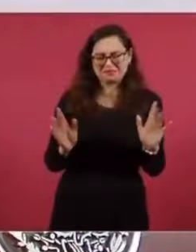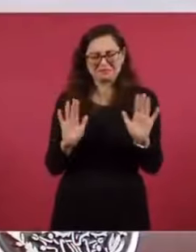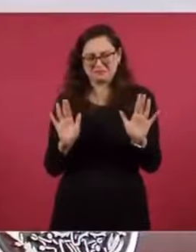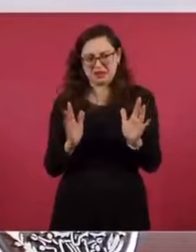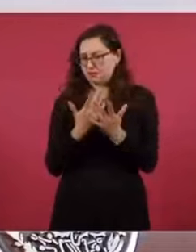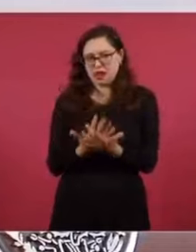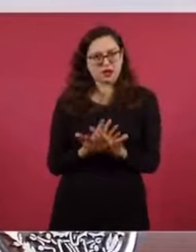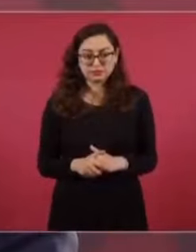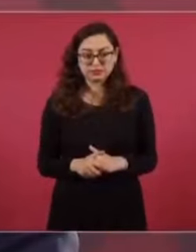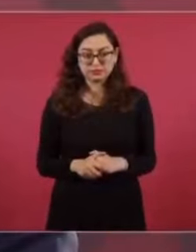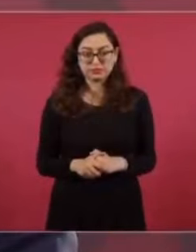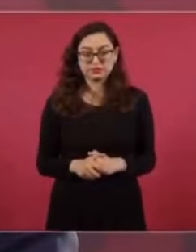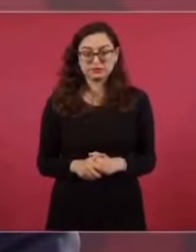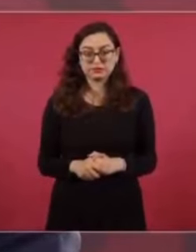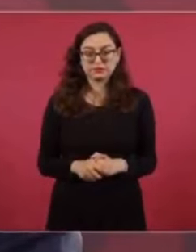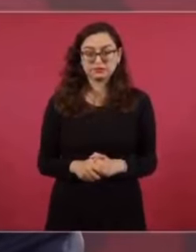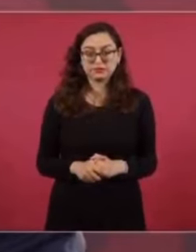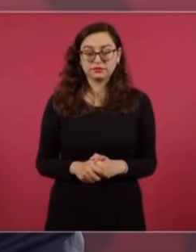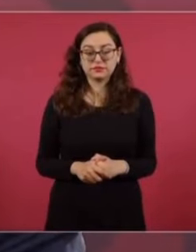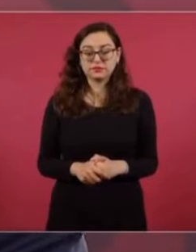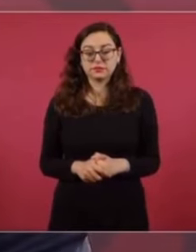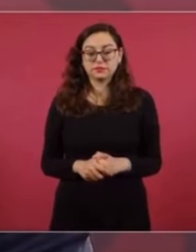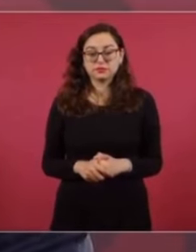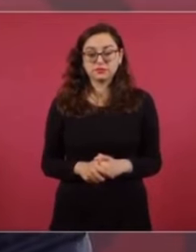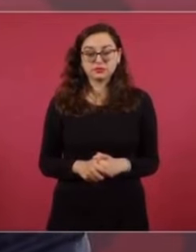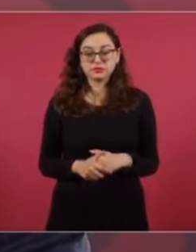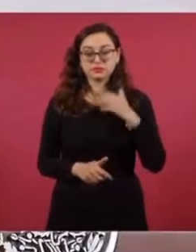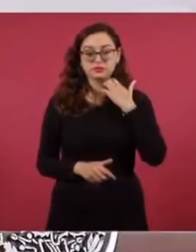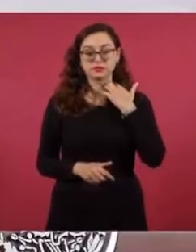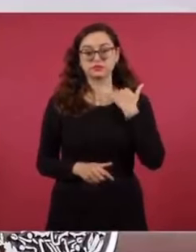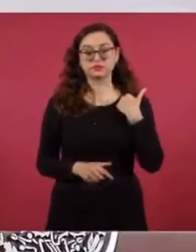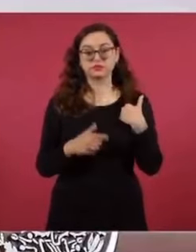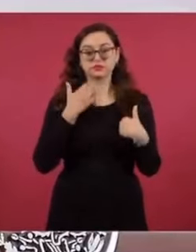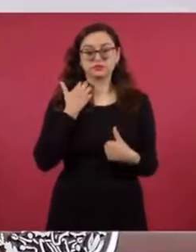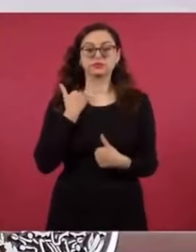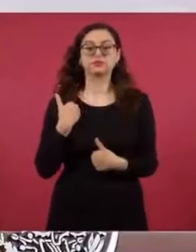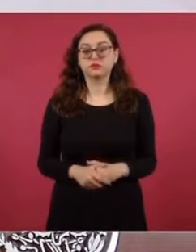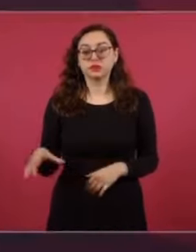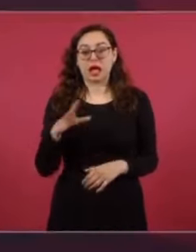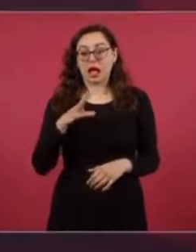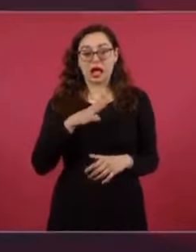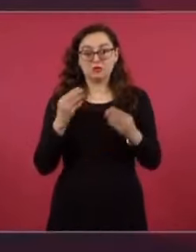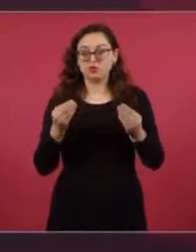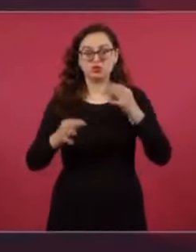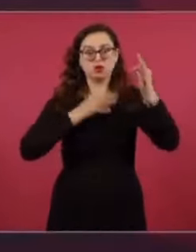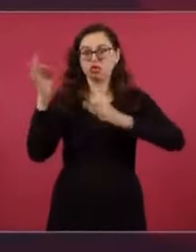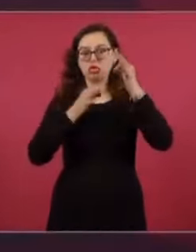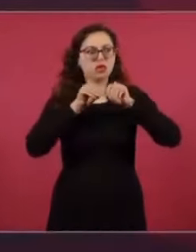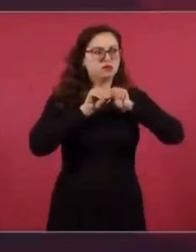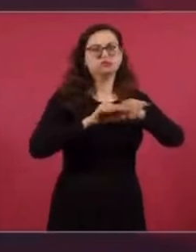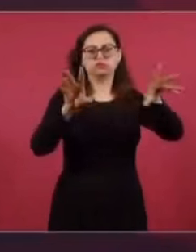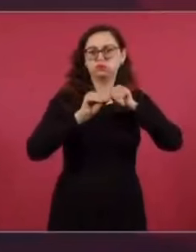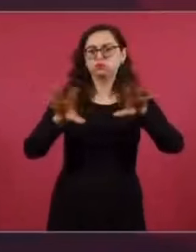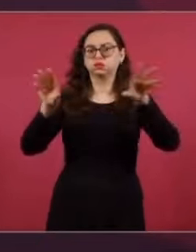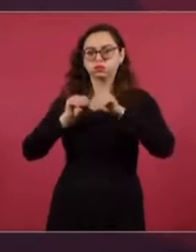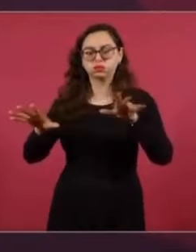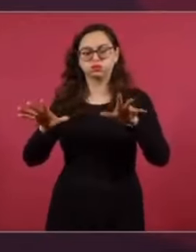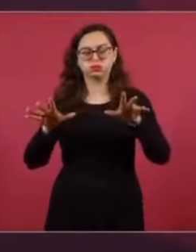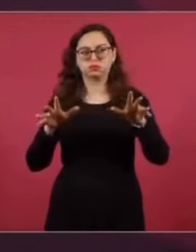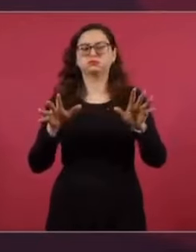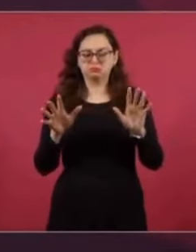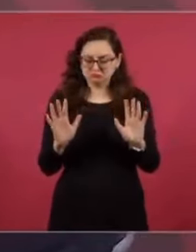otro, esperar. Ha habido mucha propaganda, pero también es